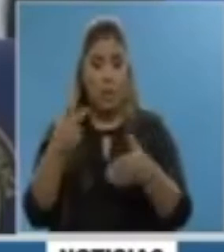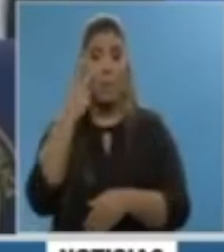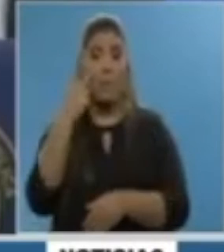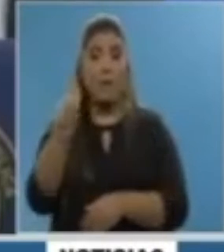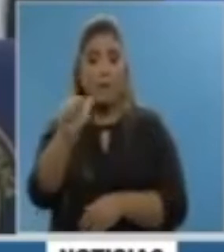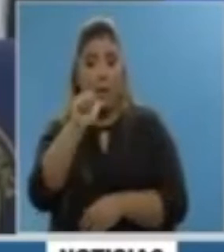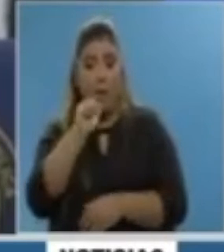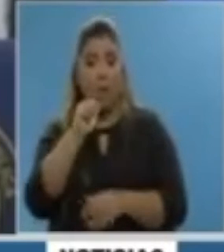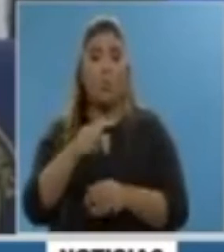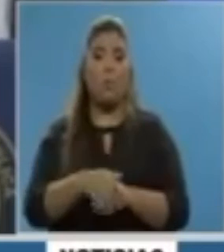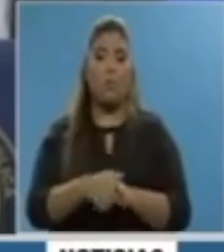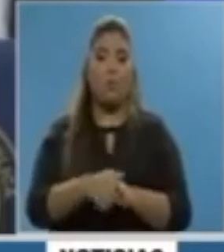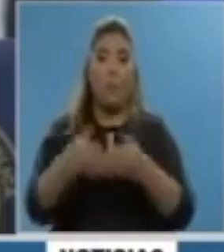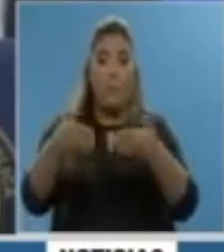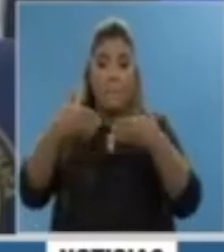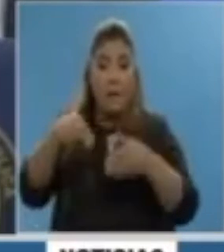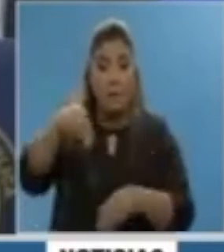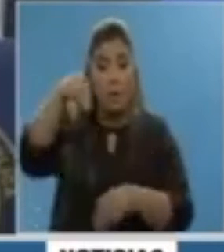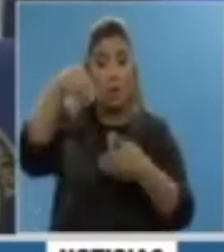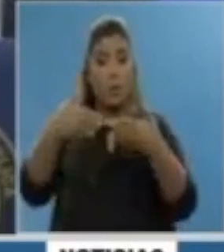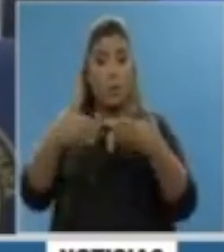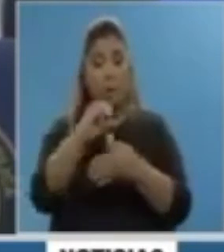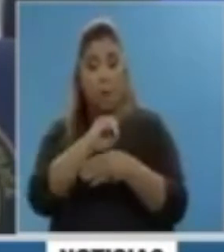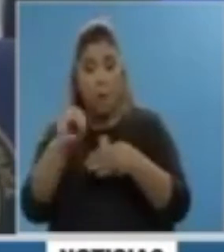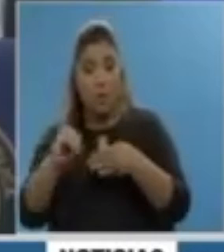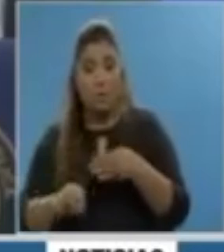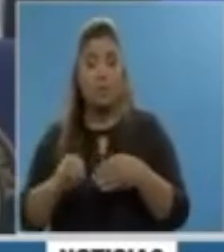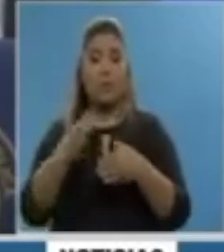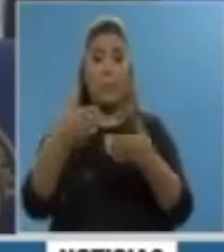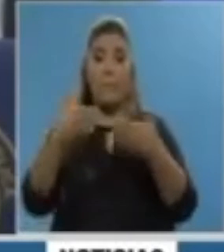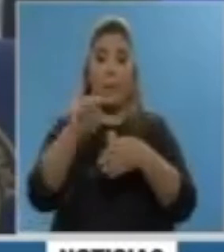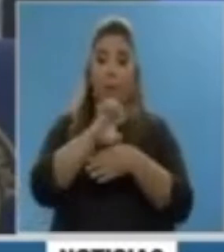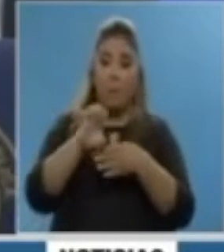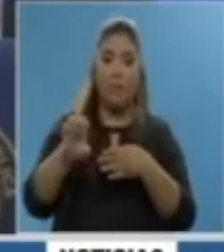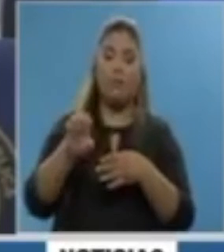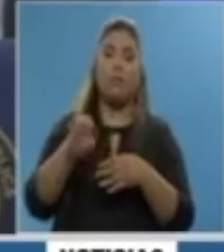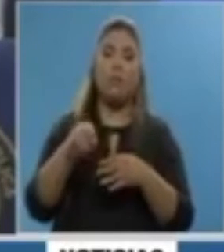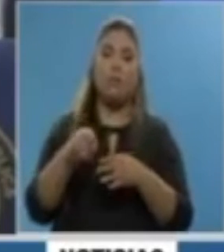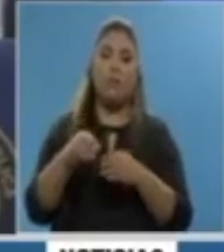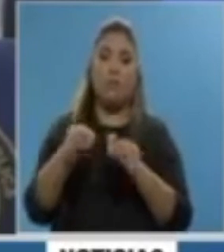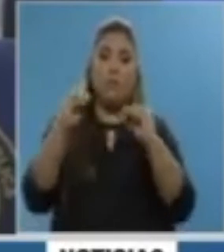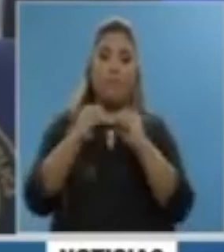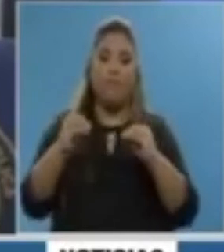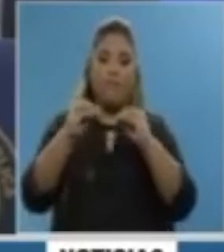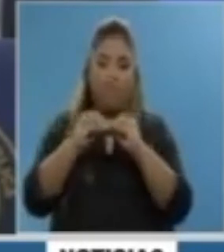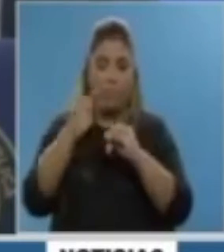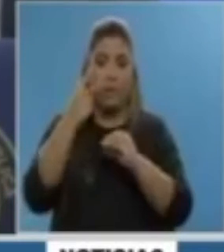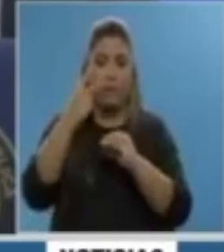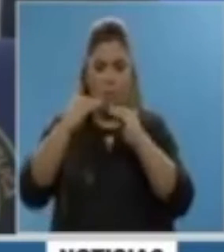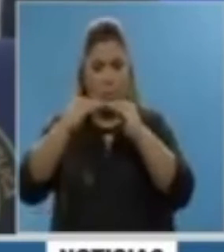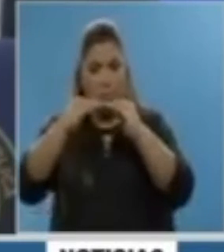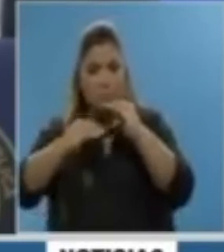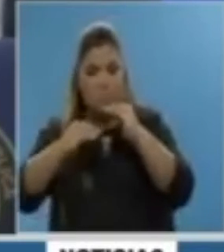Veraguas, Panamá Norte y Panamá Oeste y Panamá Este se vienen alcanzando incluso el umbral por